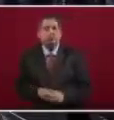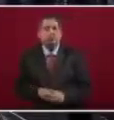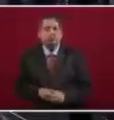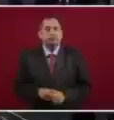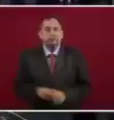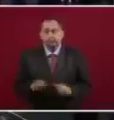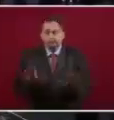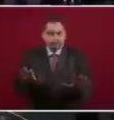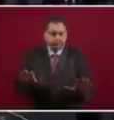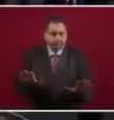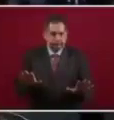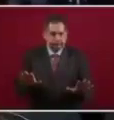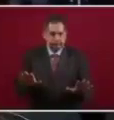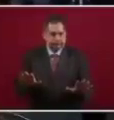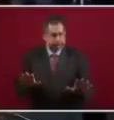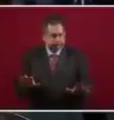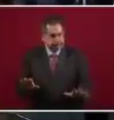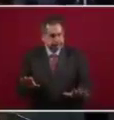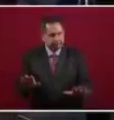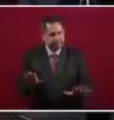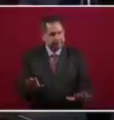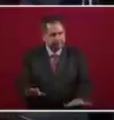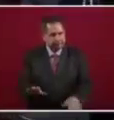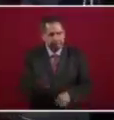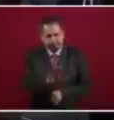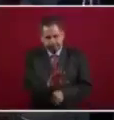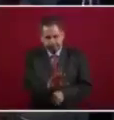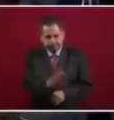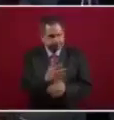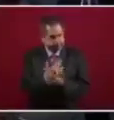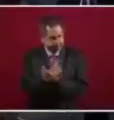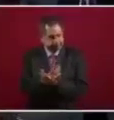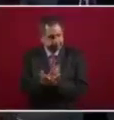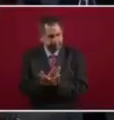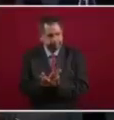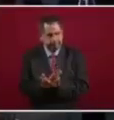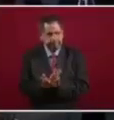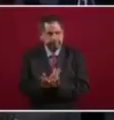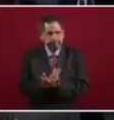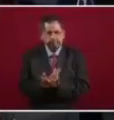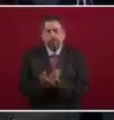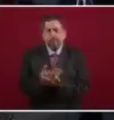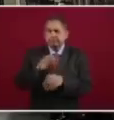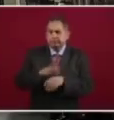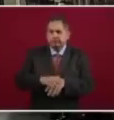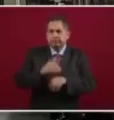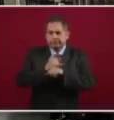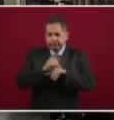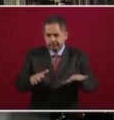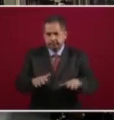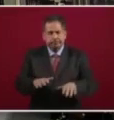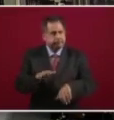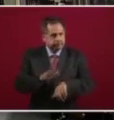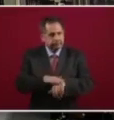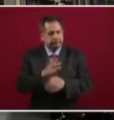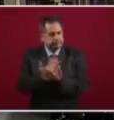A ver, vamos a esperar a tener más información.